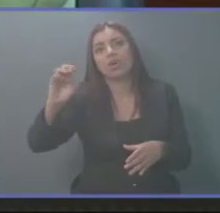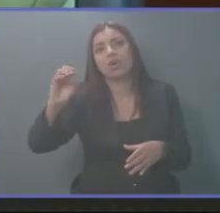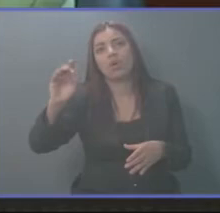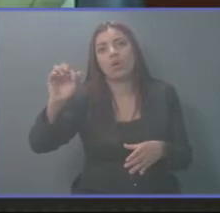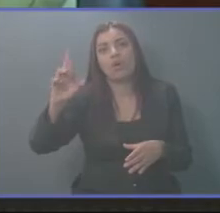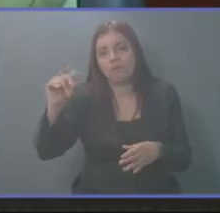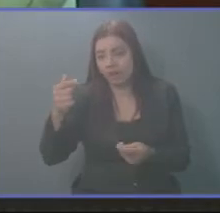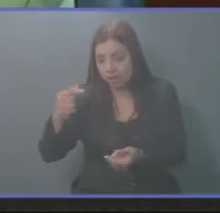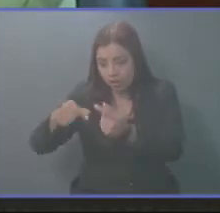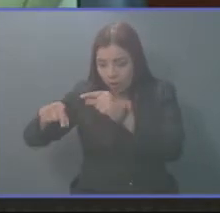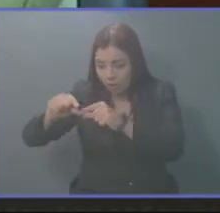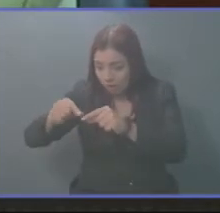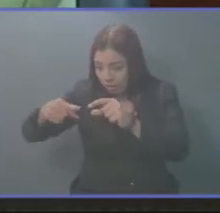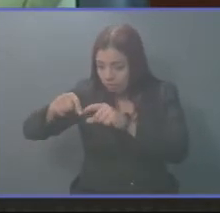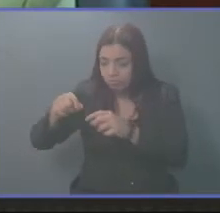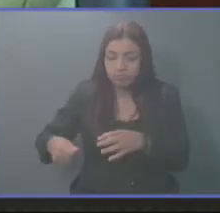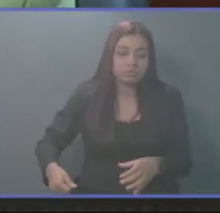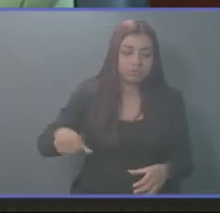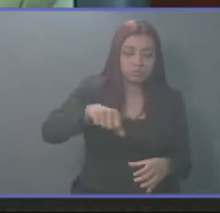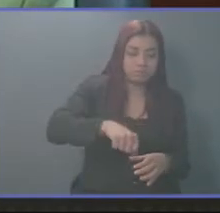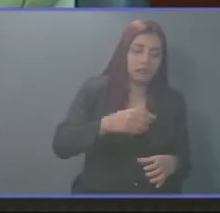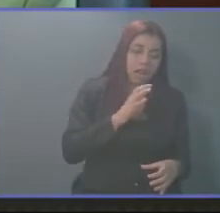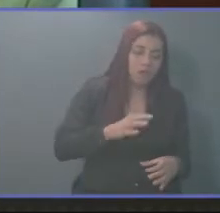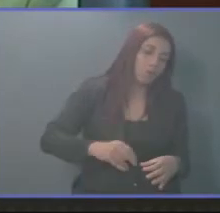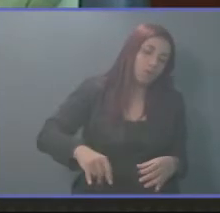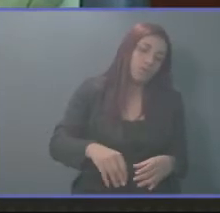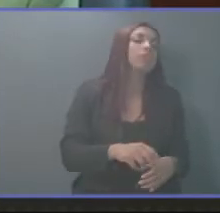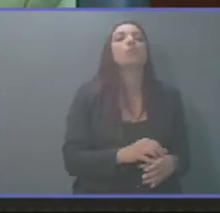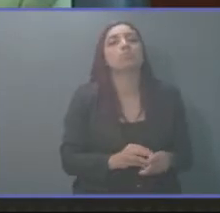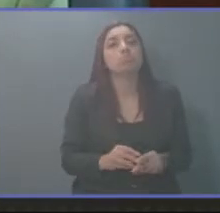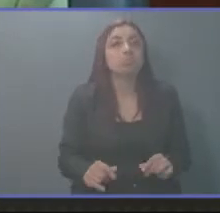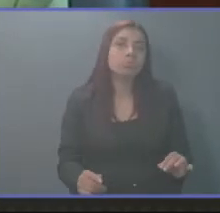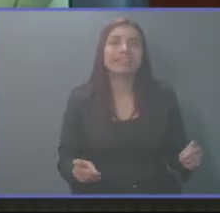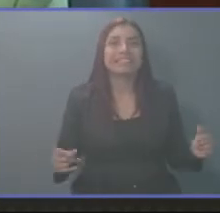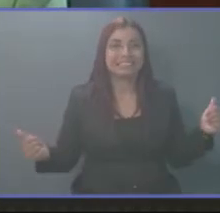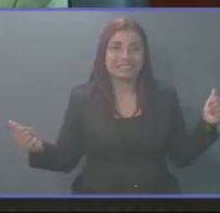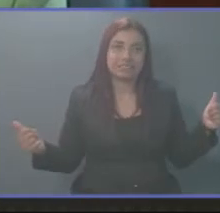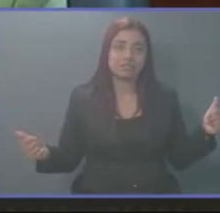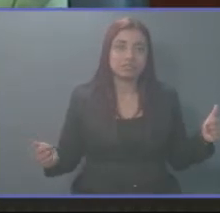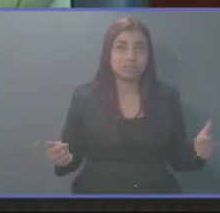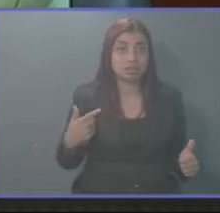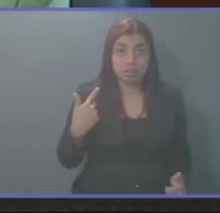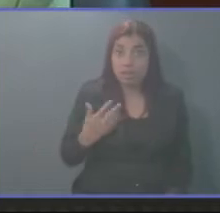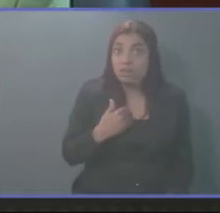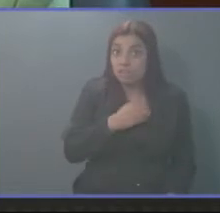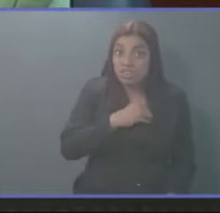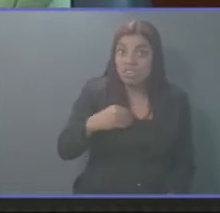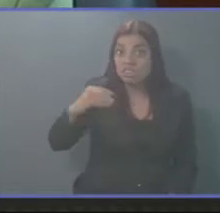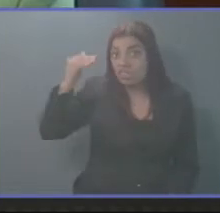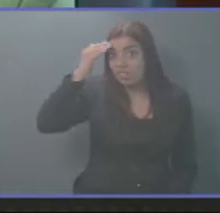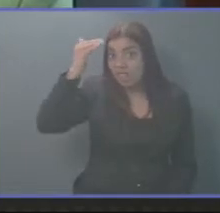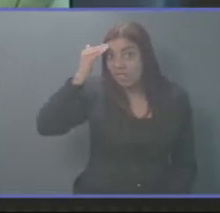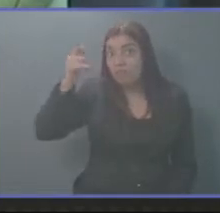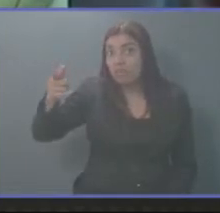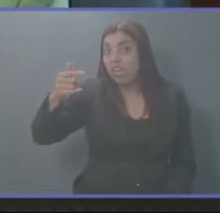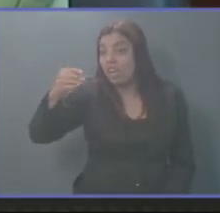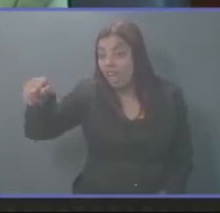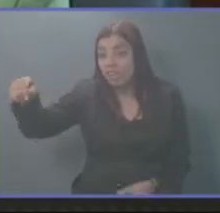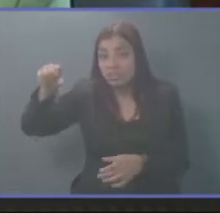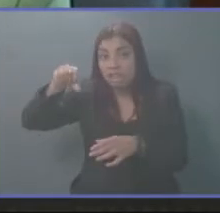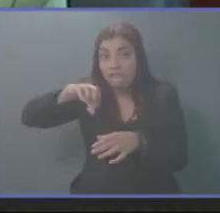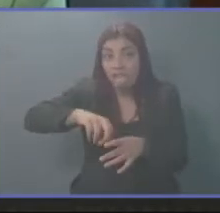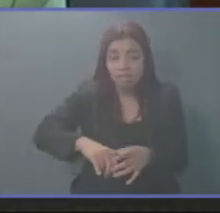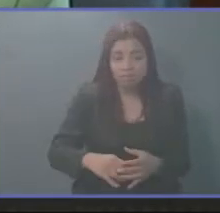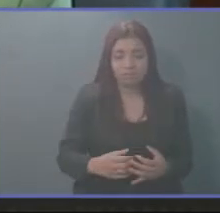los médicos sabemos que esta sustancia es hepatotóxica, daña nuestro hígado,